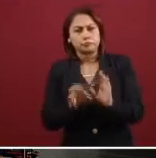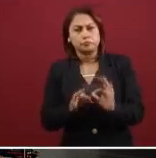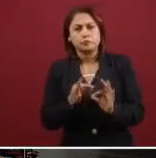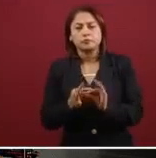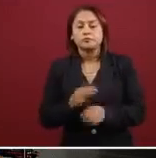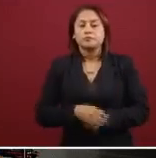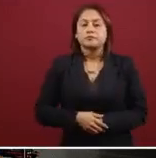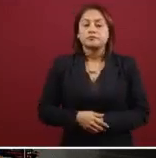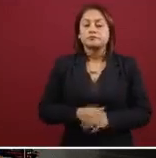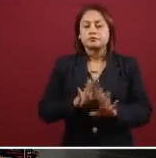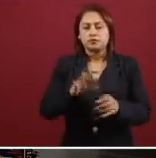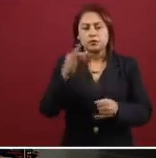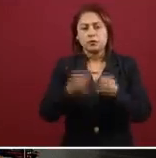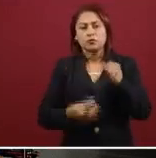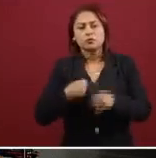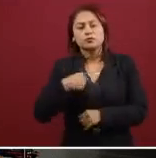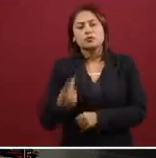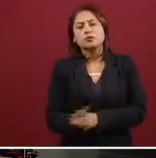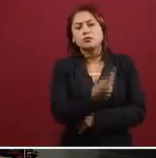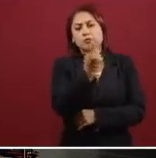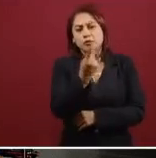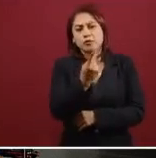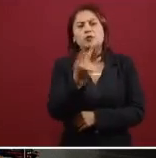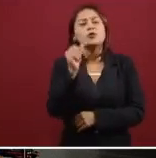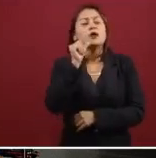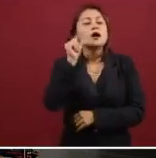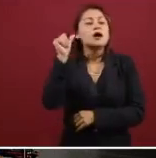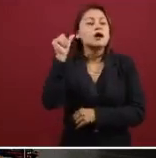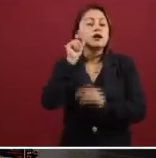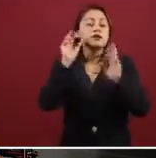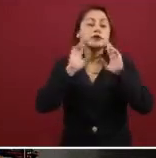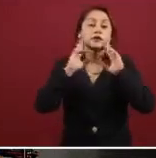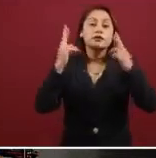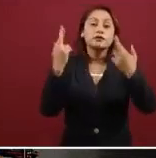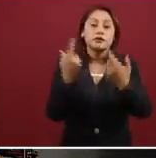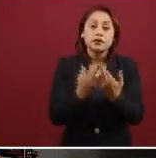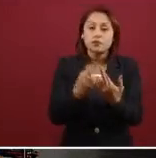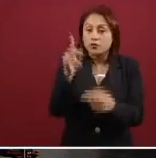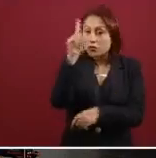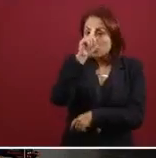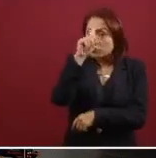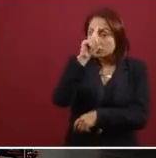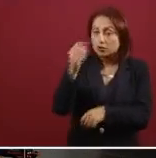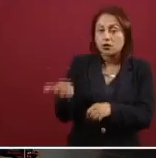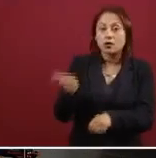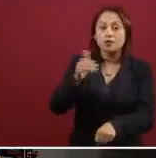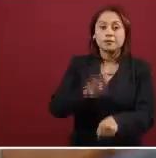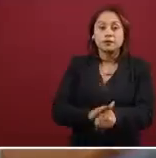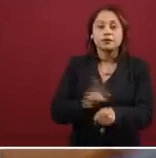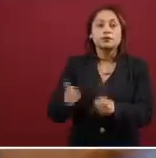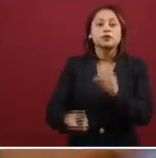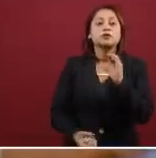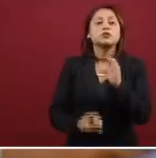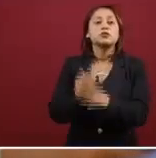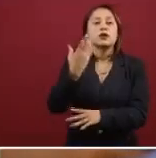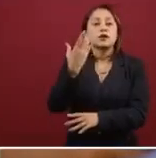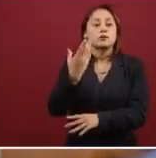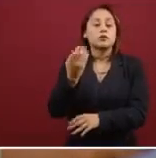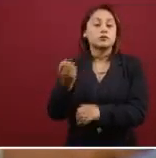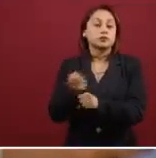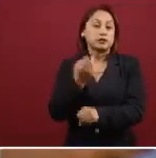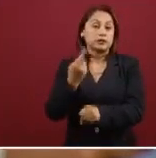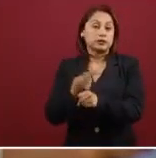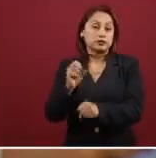si en esta reunión que tuvo ayer el Consejo de Administración, el nuevo secretario de Hacienda estuvo de